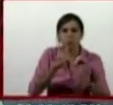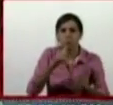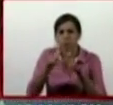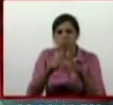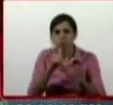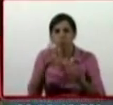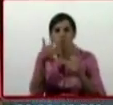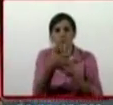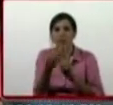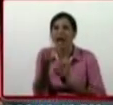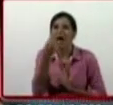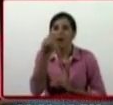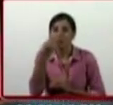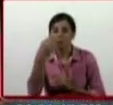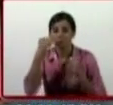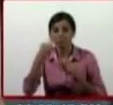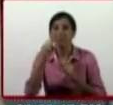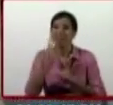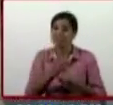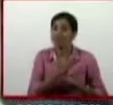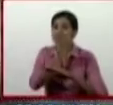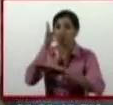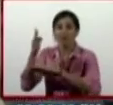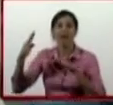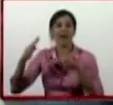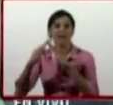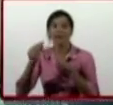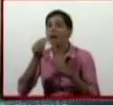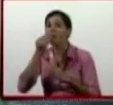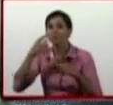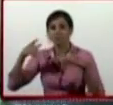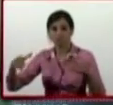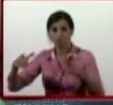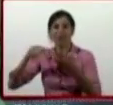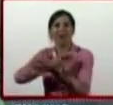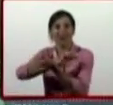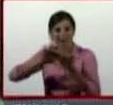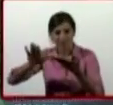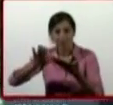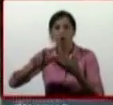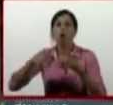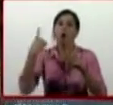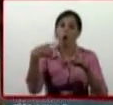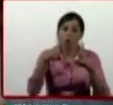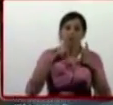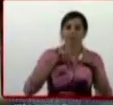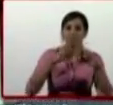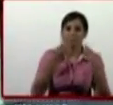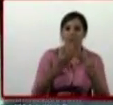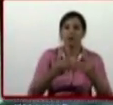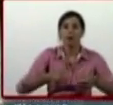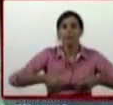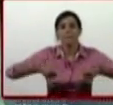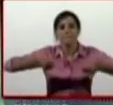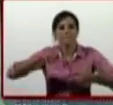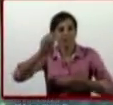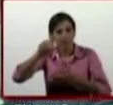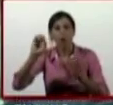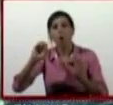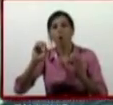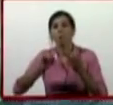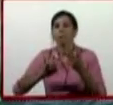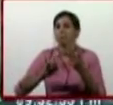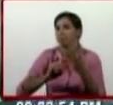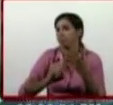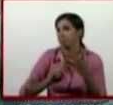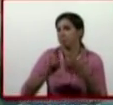nutricional, tienen que ir a casas de alimentación. Otras con Mercal, otras con Pedeval y otras manifiestan que